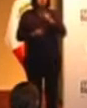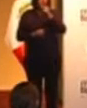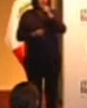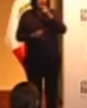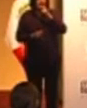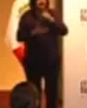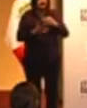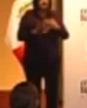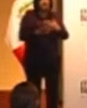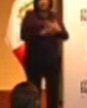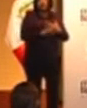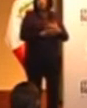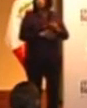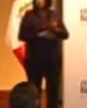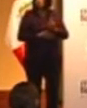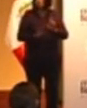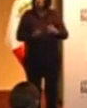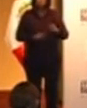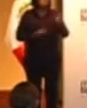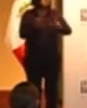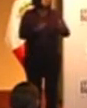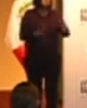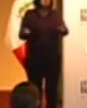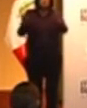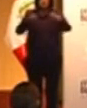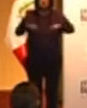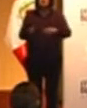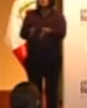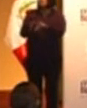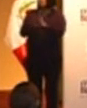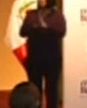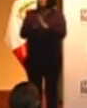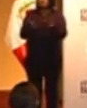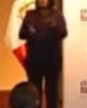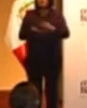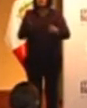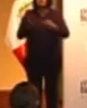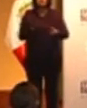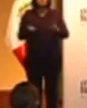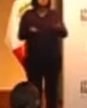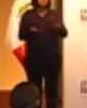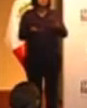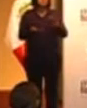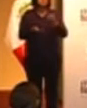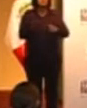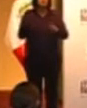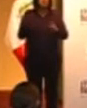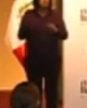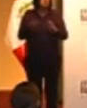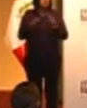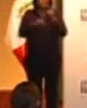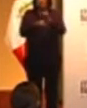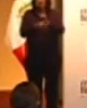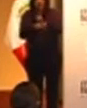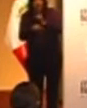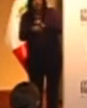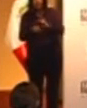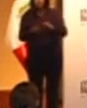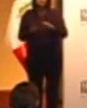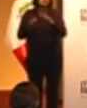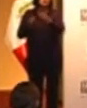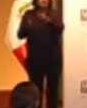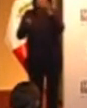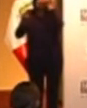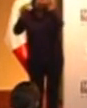al respecto. Y es más, si alguien viene y nos pide que los instruyamos, que les demos ideas de qué